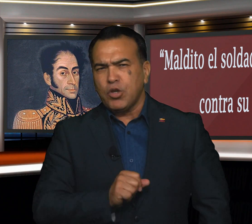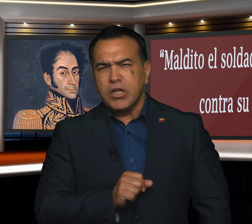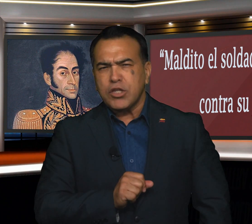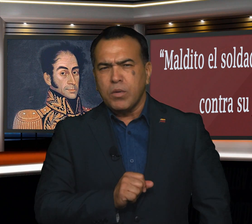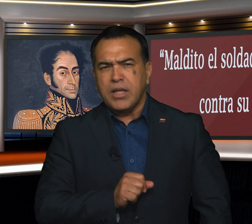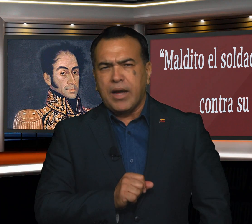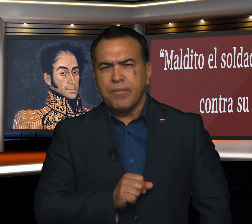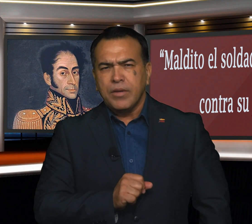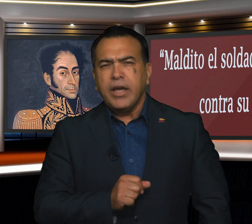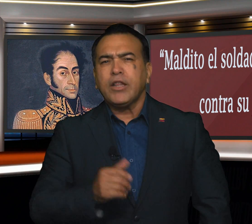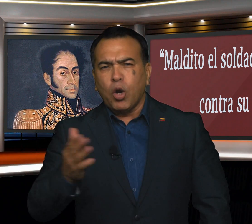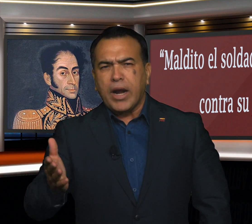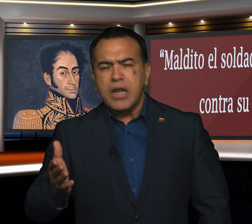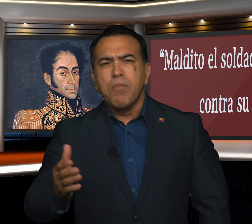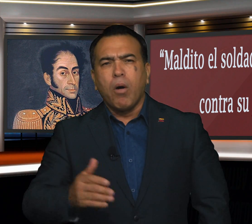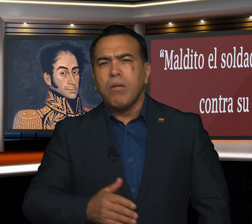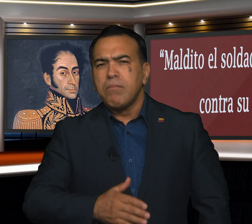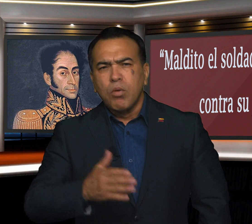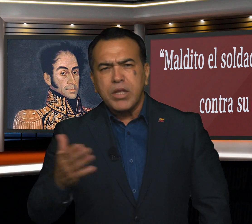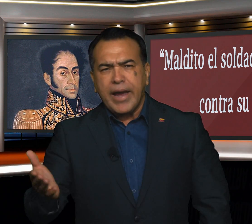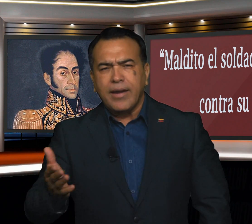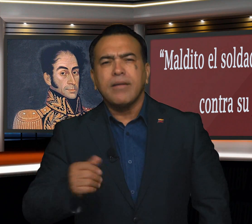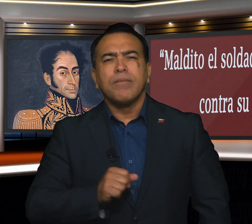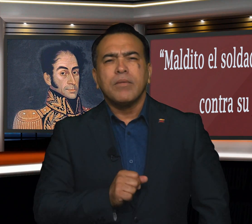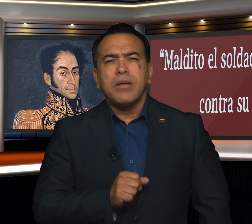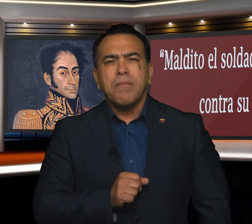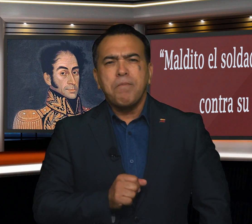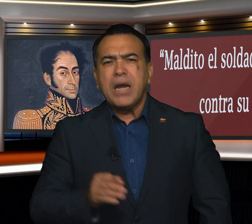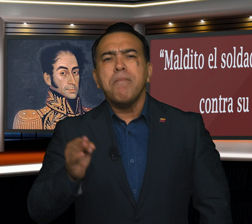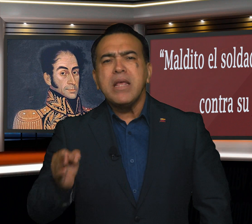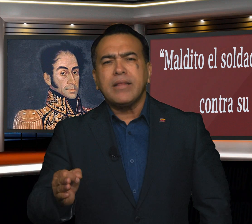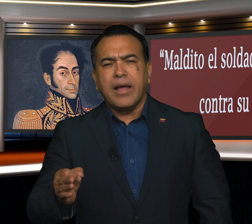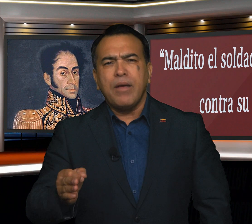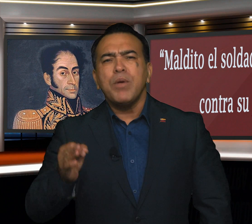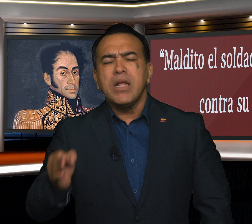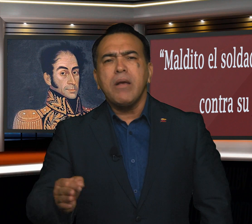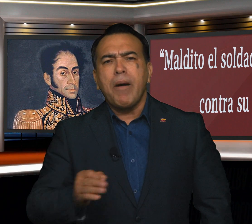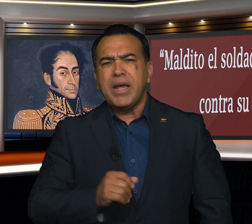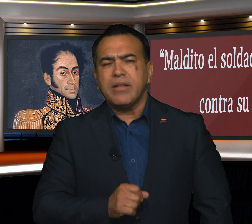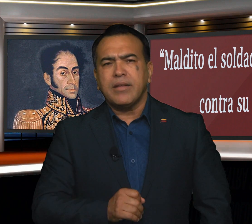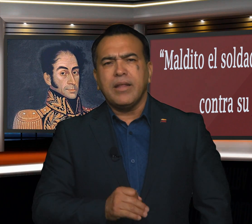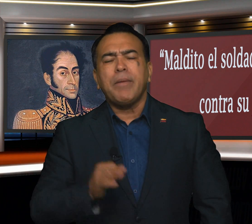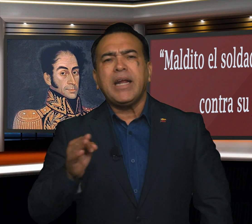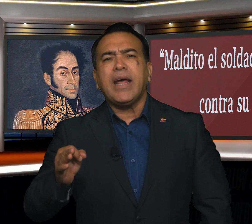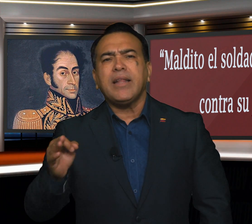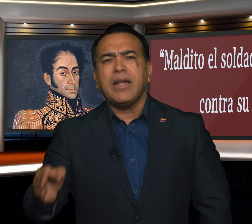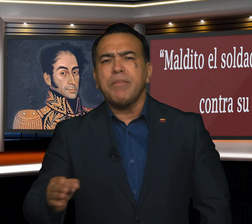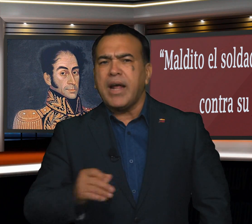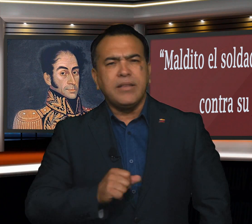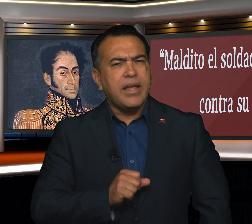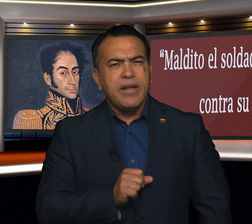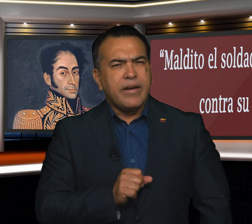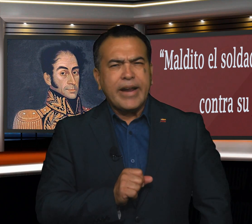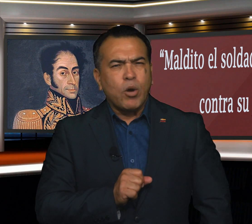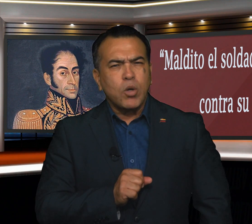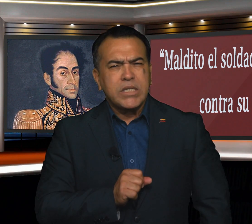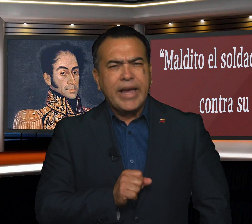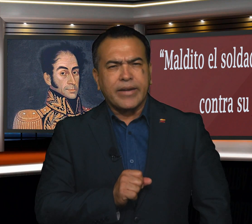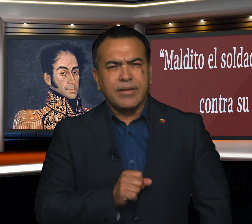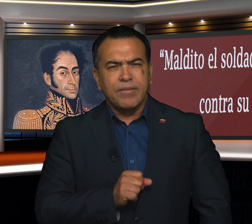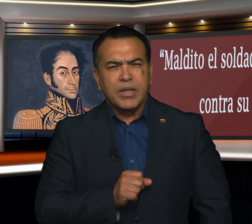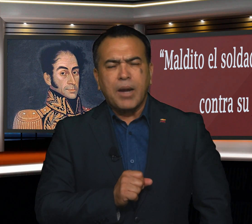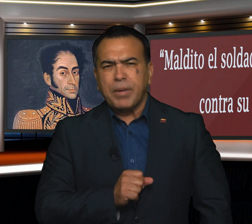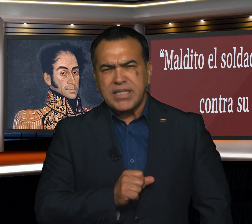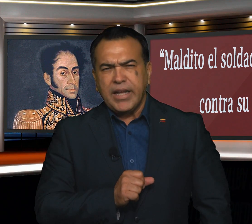de las Naciones Unidas, este organismo mundial permita definitivamente, de manera determinante,